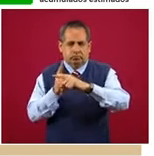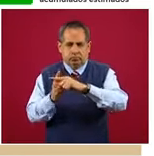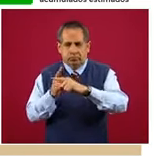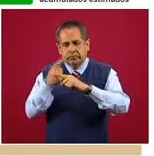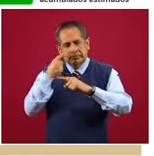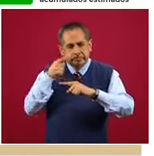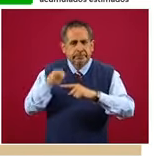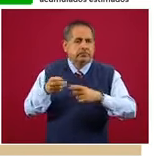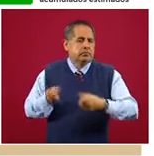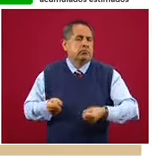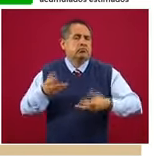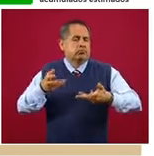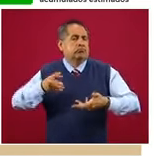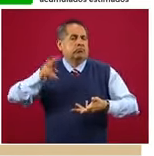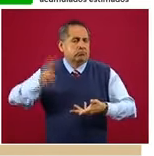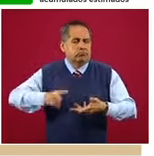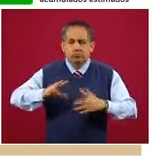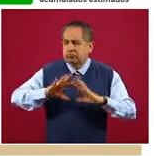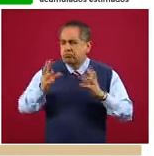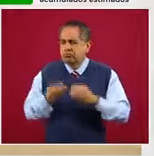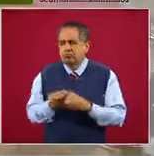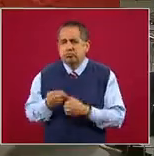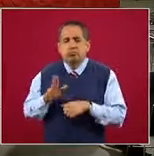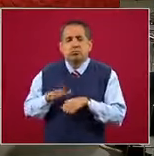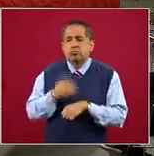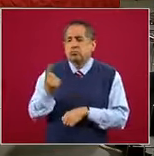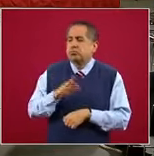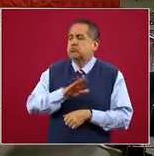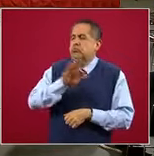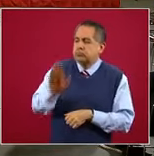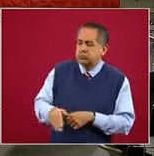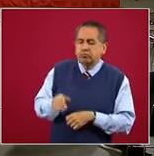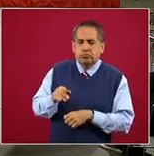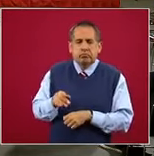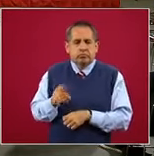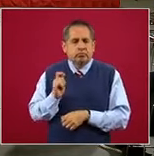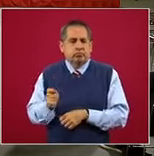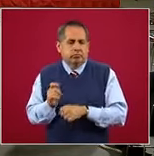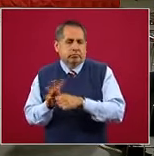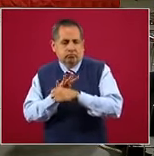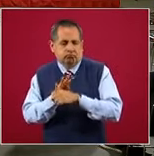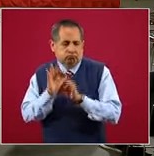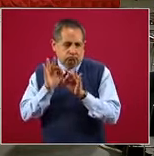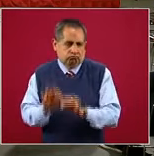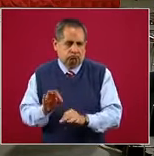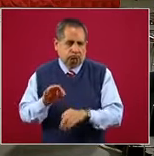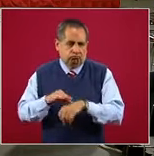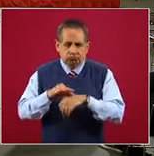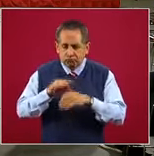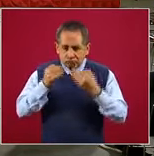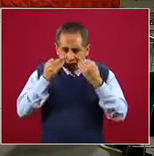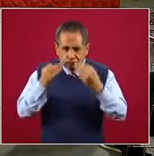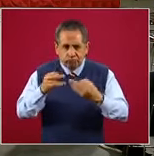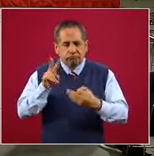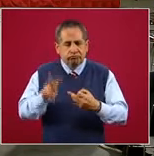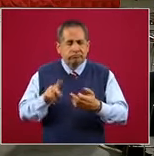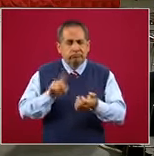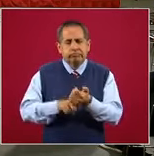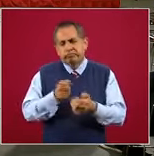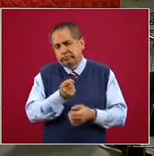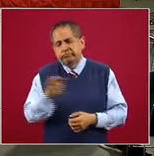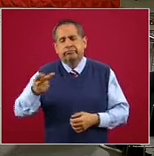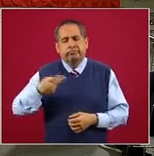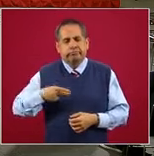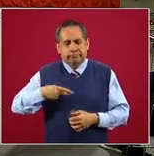para estimar cuál realmente sería la carga de defunciones más cercana a la realidad de todas las personas que en su momento han